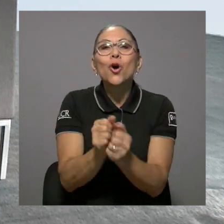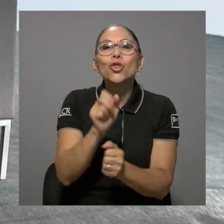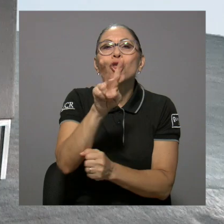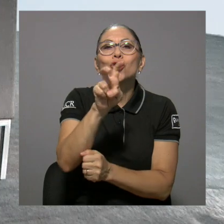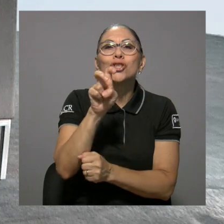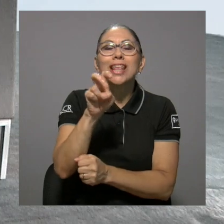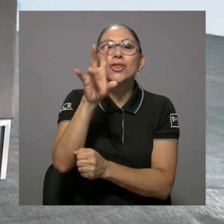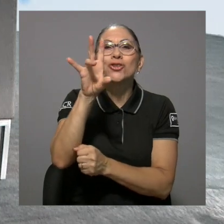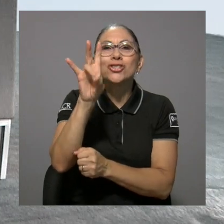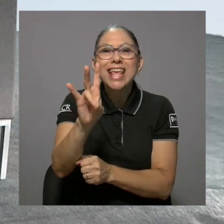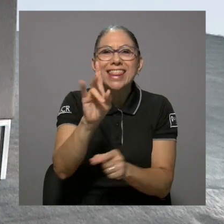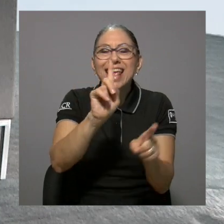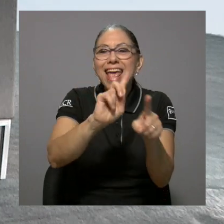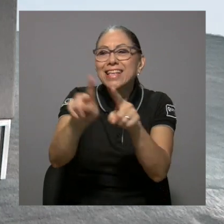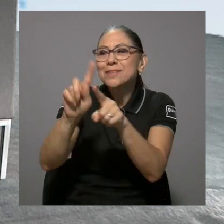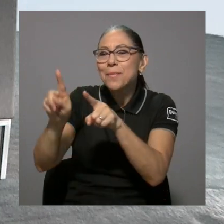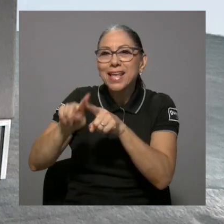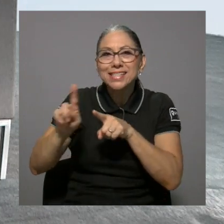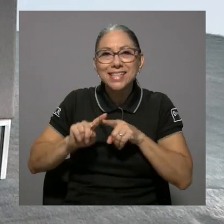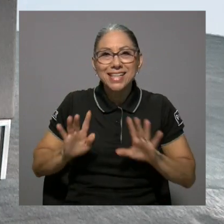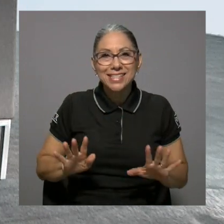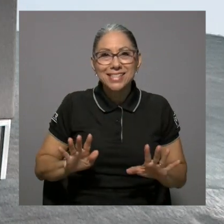especies que